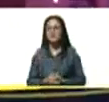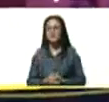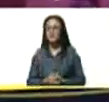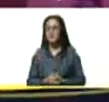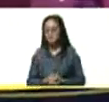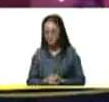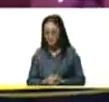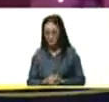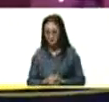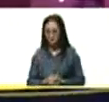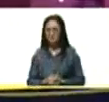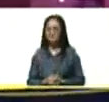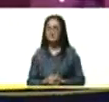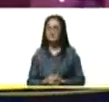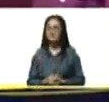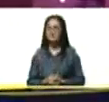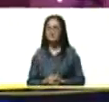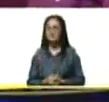¿Por qué?